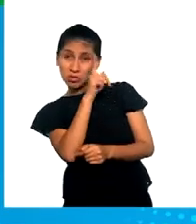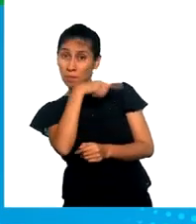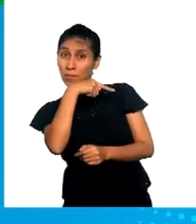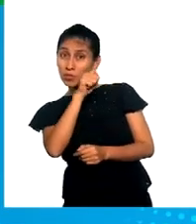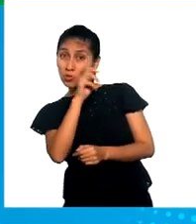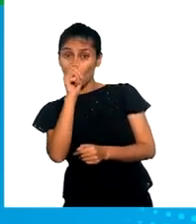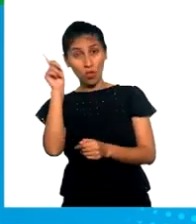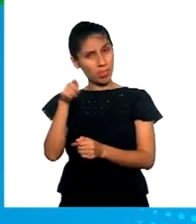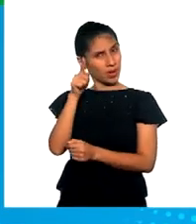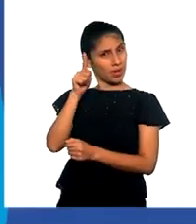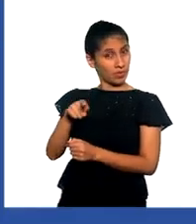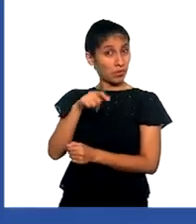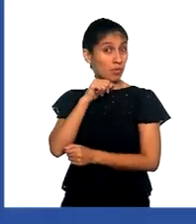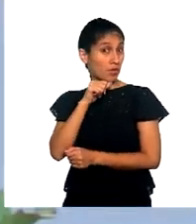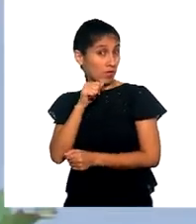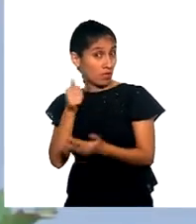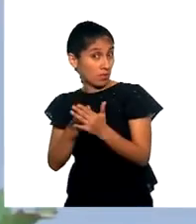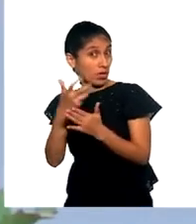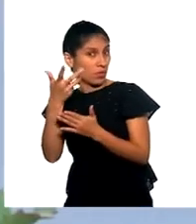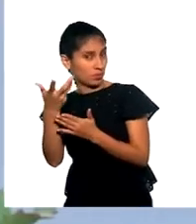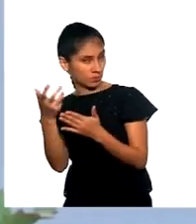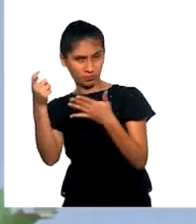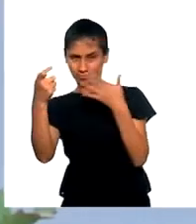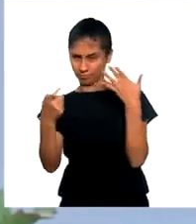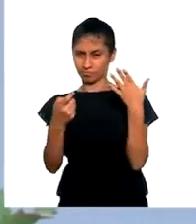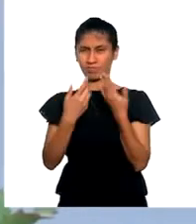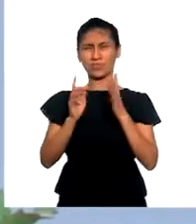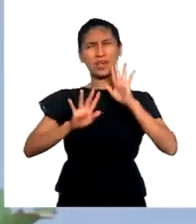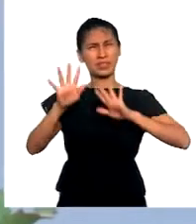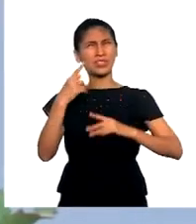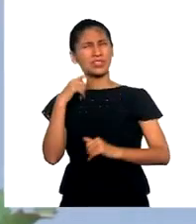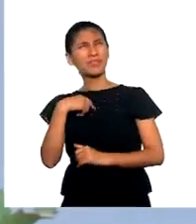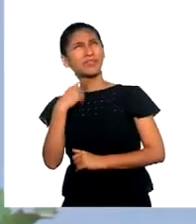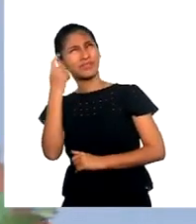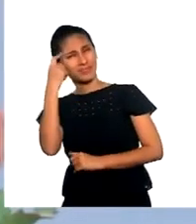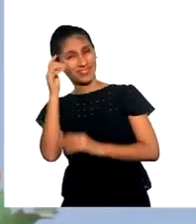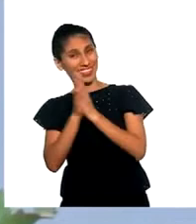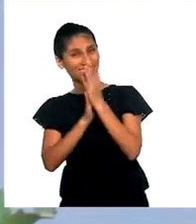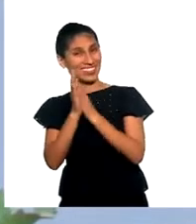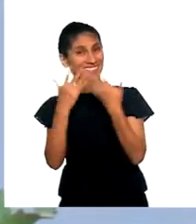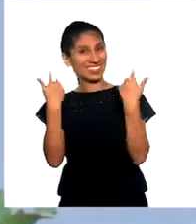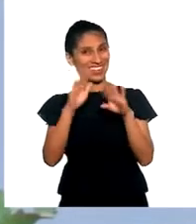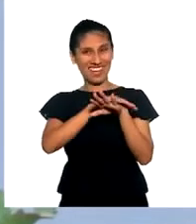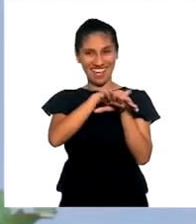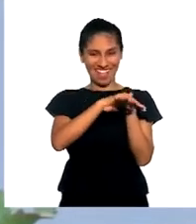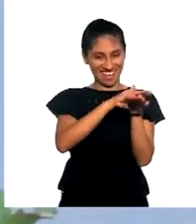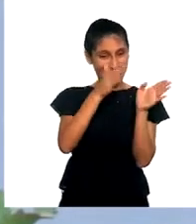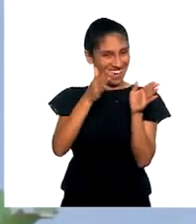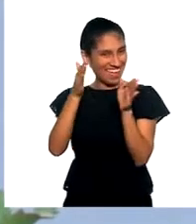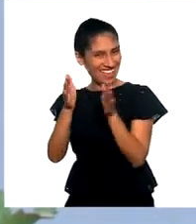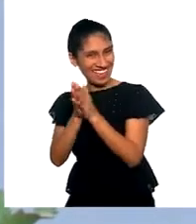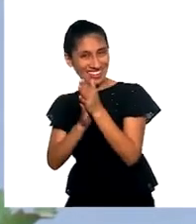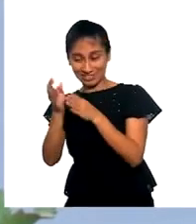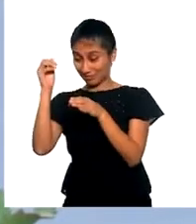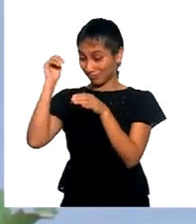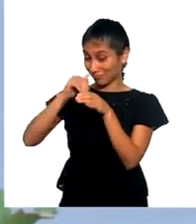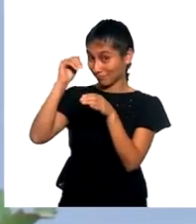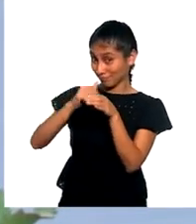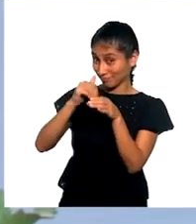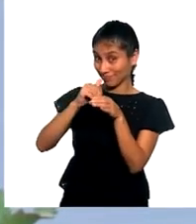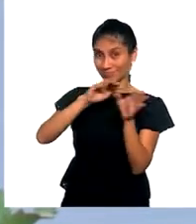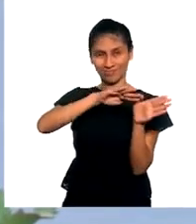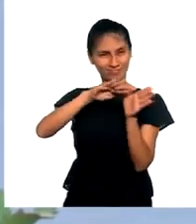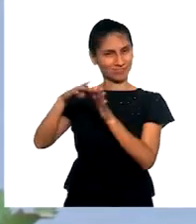nos falta para cubrir los gastos cada vez me siento más lista para empezar mi plan de ahorros profundos